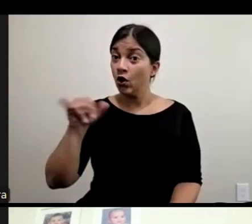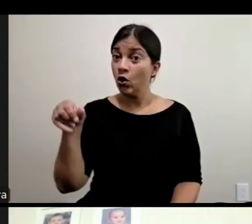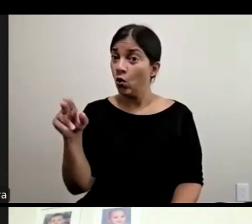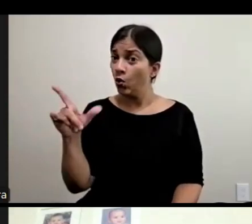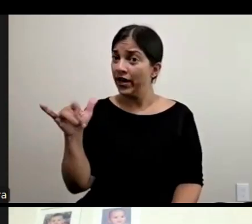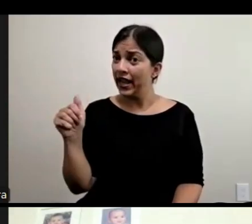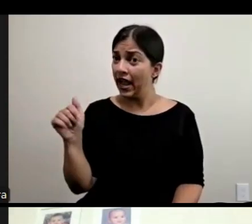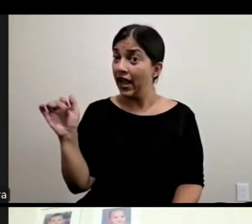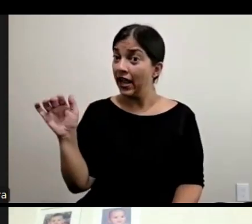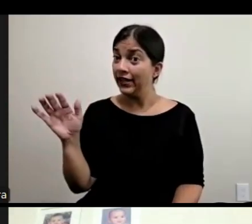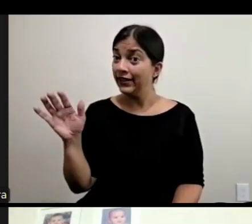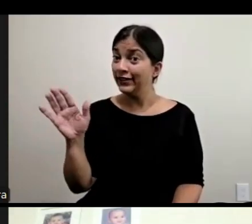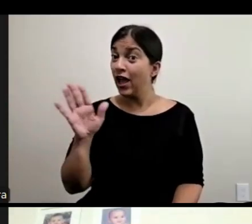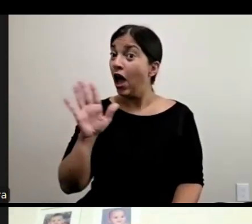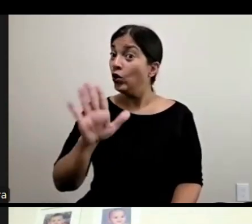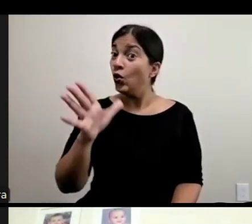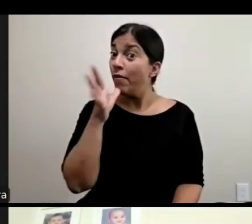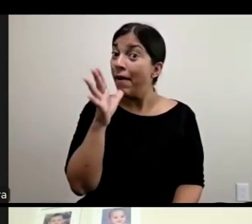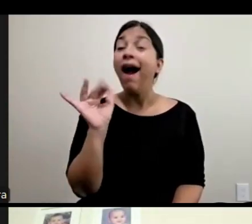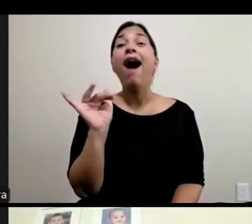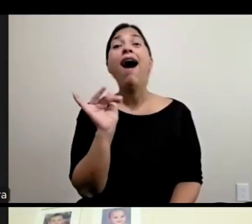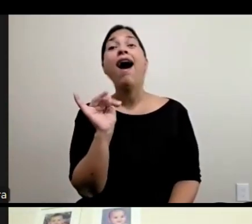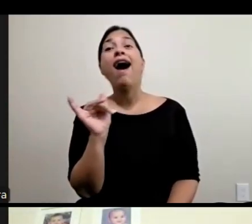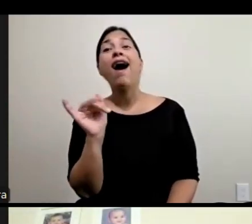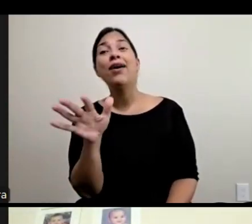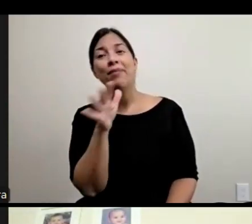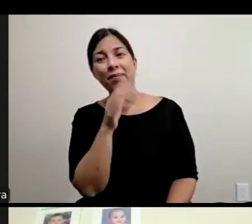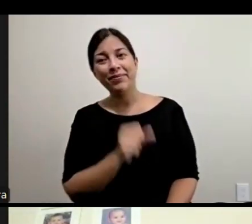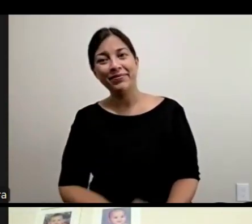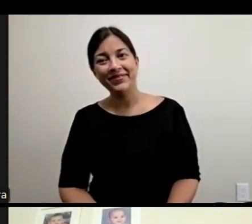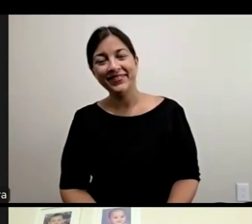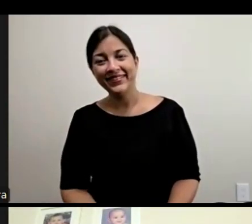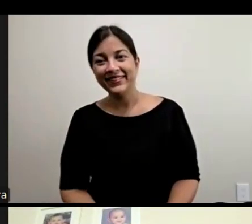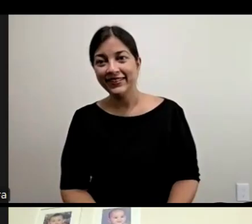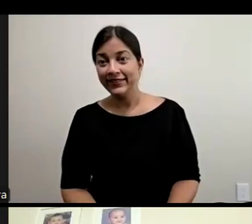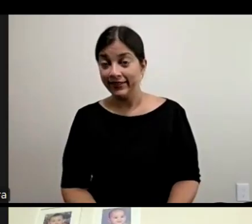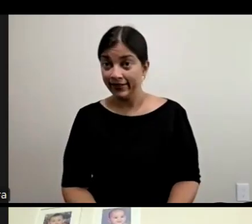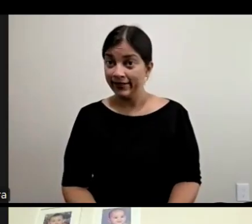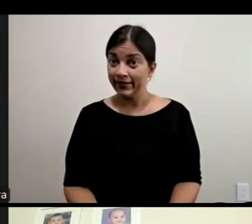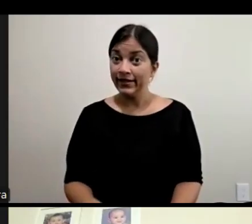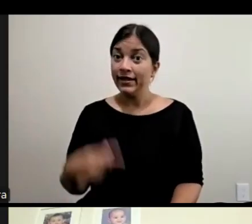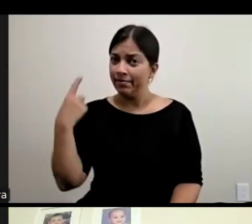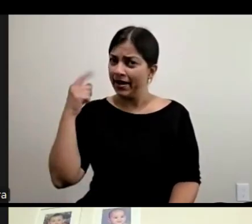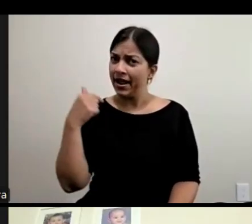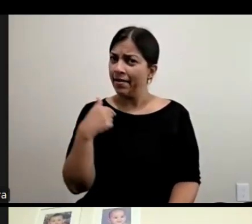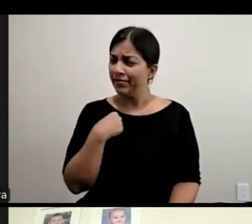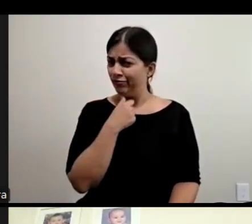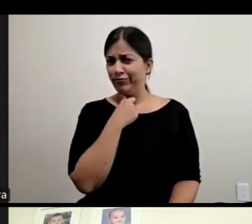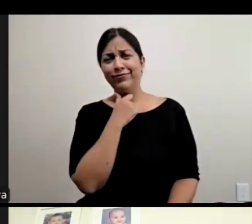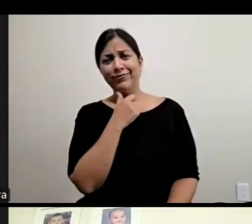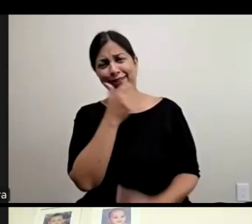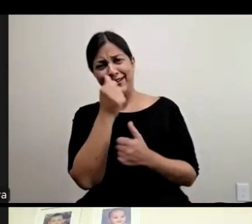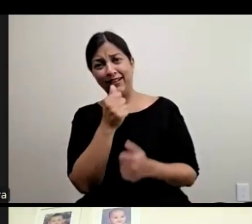Sí, mamá. mi mami. Oh. Lo que pasa es que me estuvo curioso el comentario de que mami me jalaba